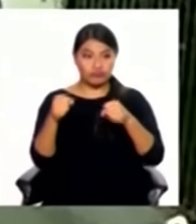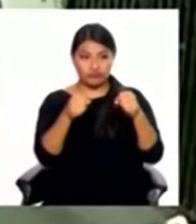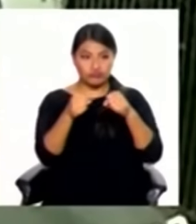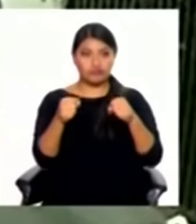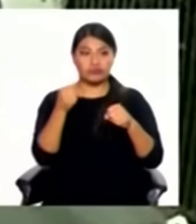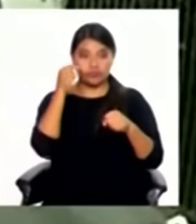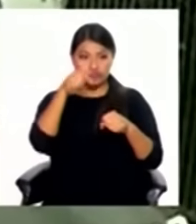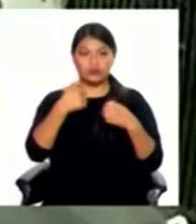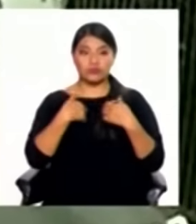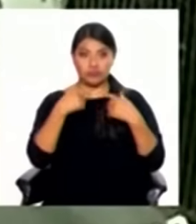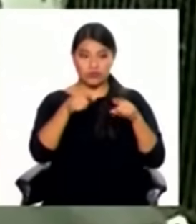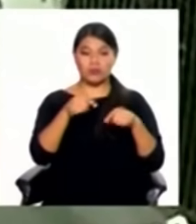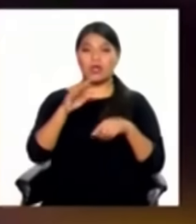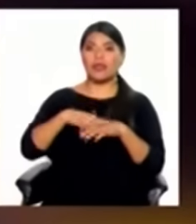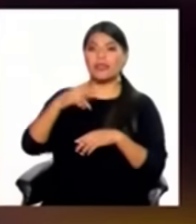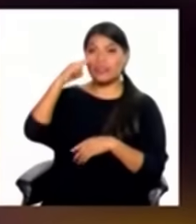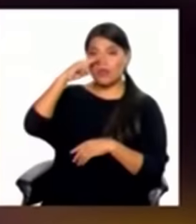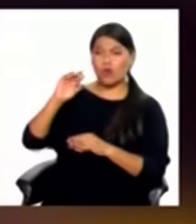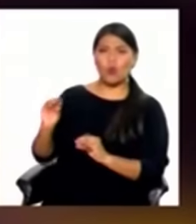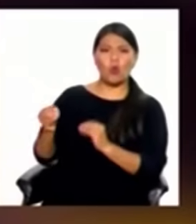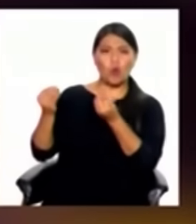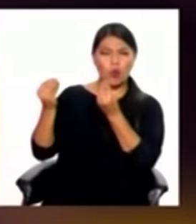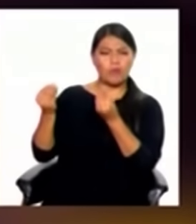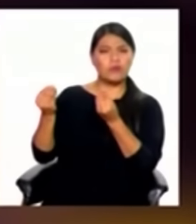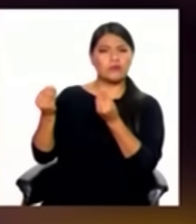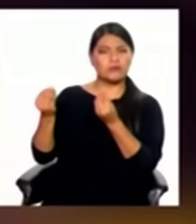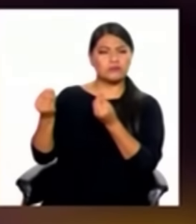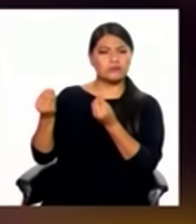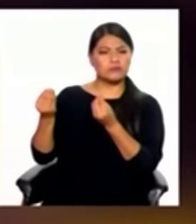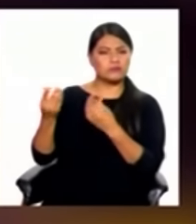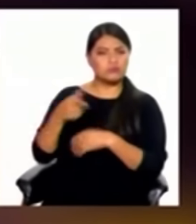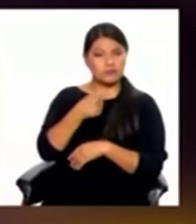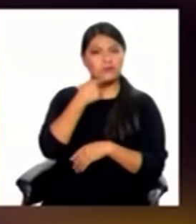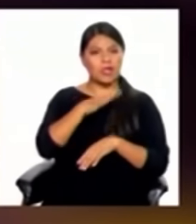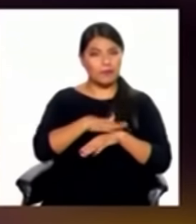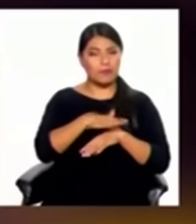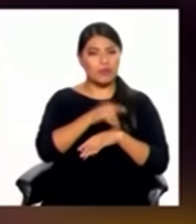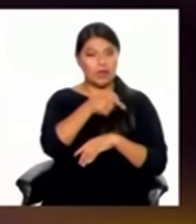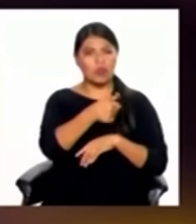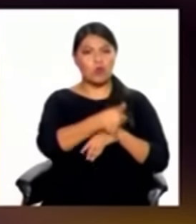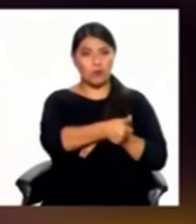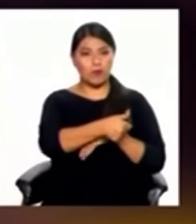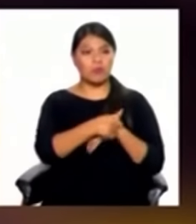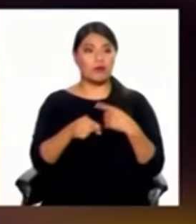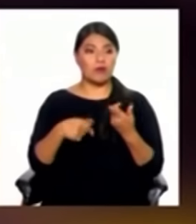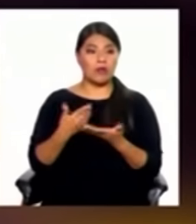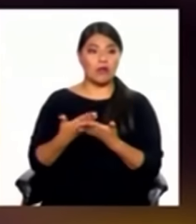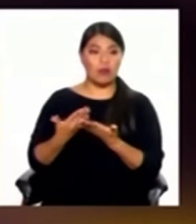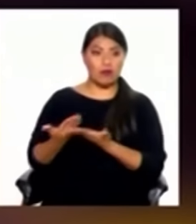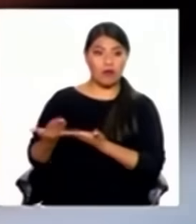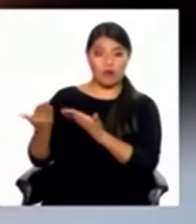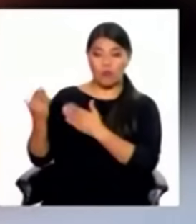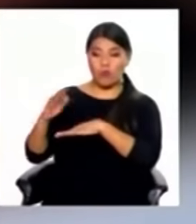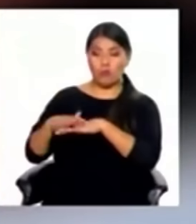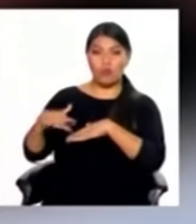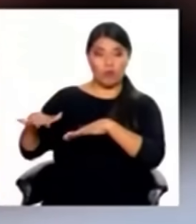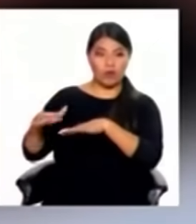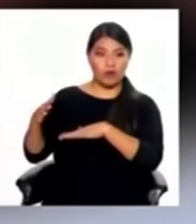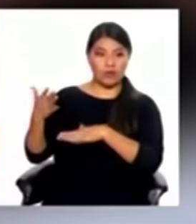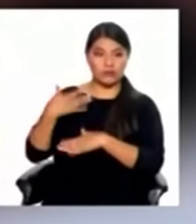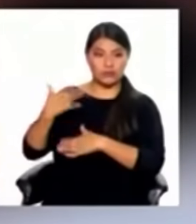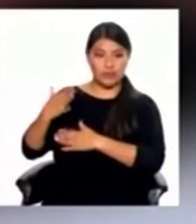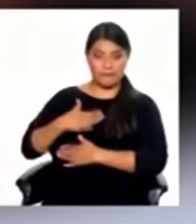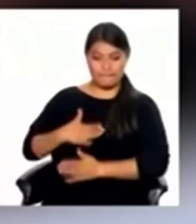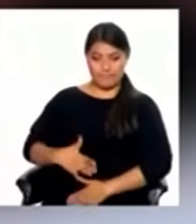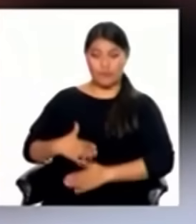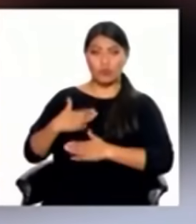entre ellos un adolescente, un menor de edad, Romy. Ellos fueron puestos a disposición de la comisaría de Zapallal. En tanto, la menor,